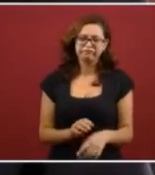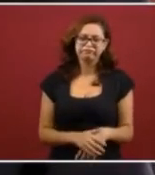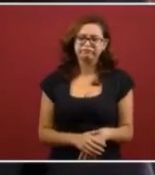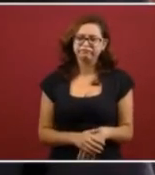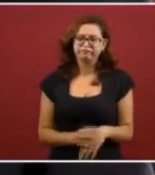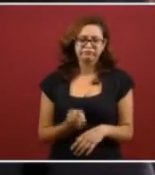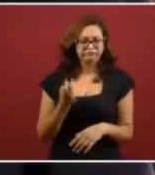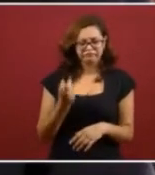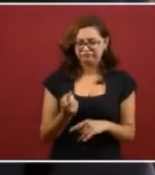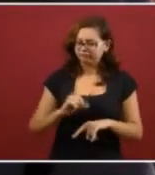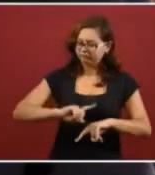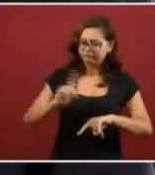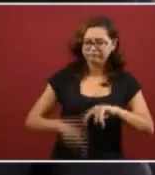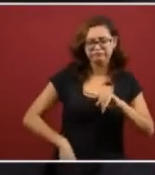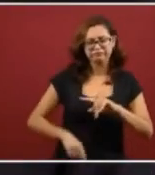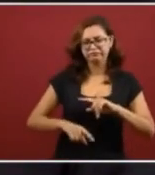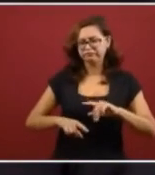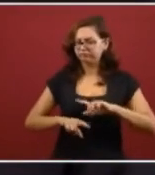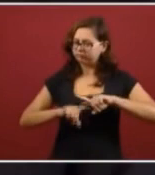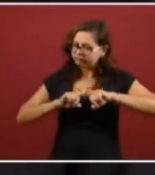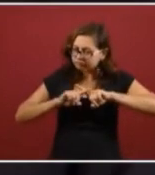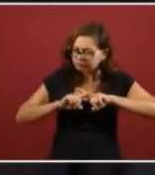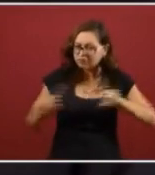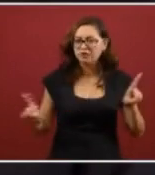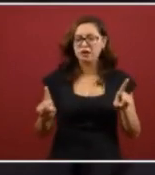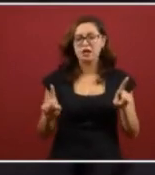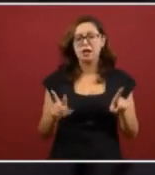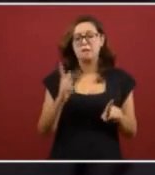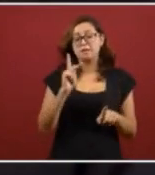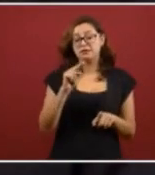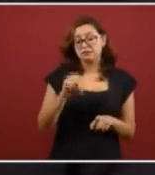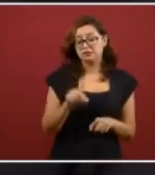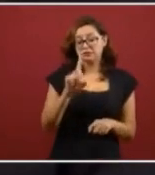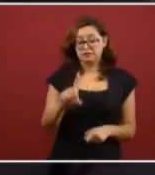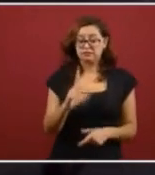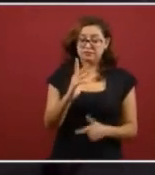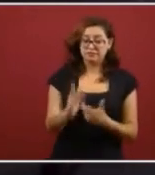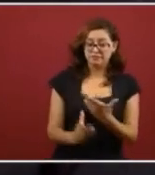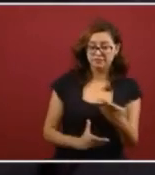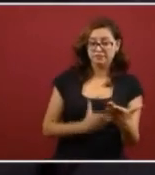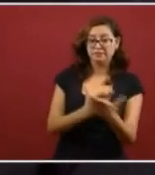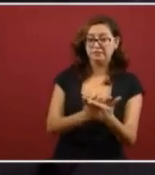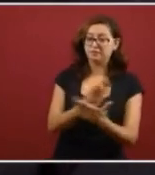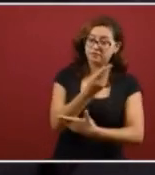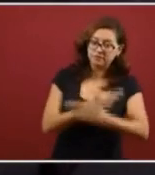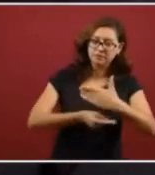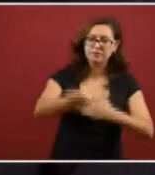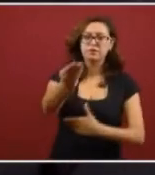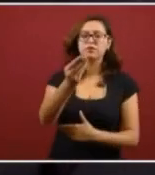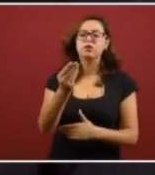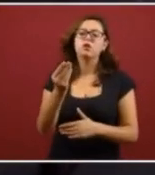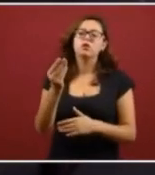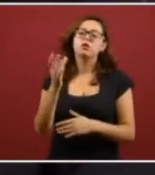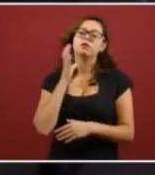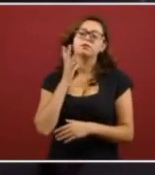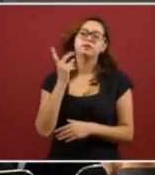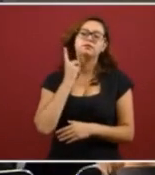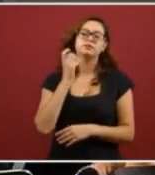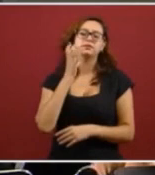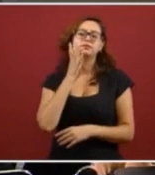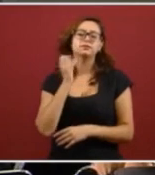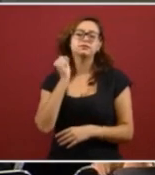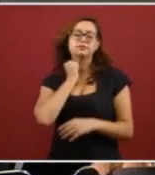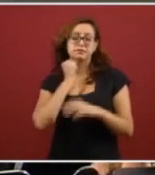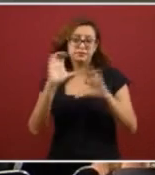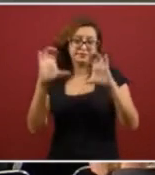to be la you know, changed. So the development plan that was presented to